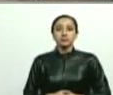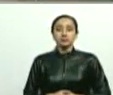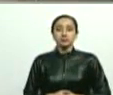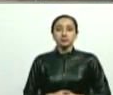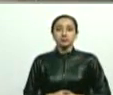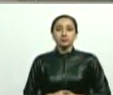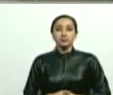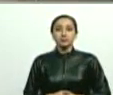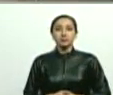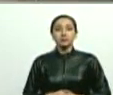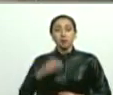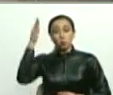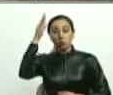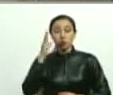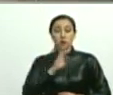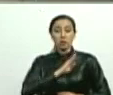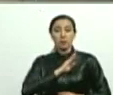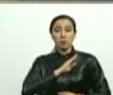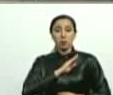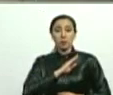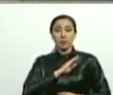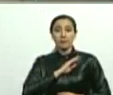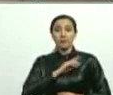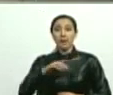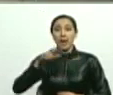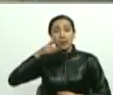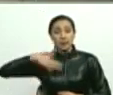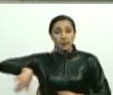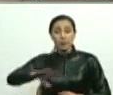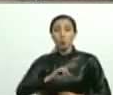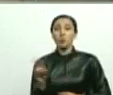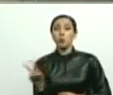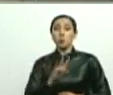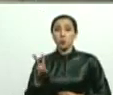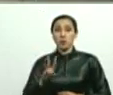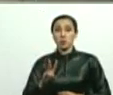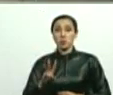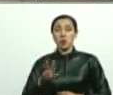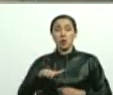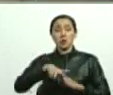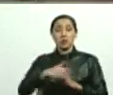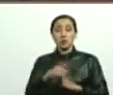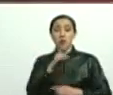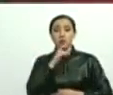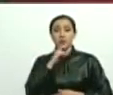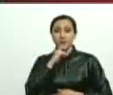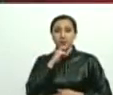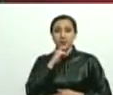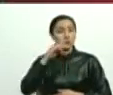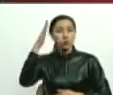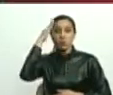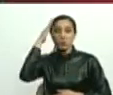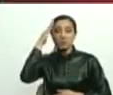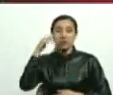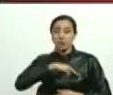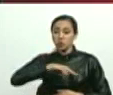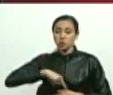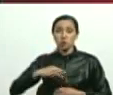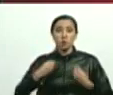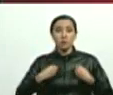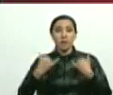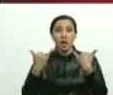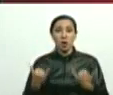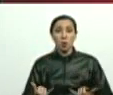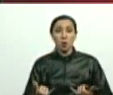Y la autoconciencia colectiva del pueblo venezolano frente a circunstancias jamás pensadas que íbamos a vivir ha